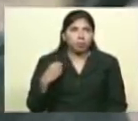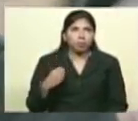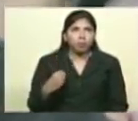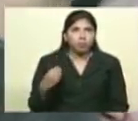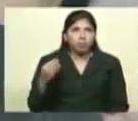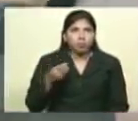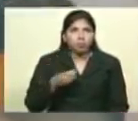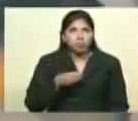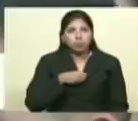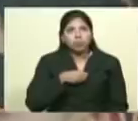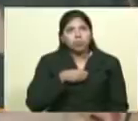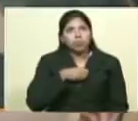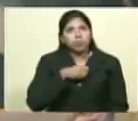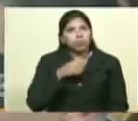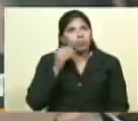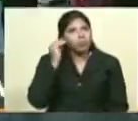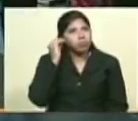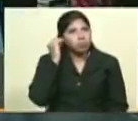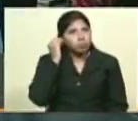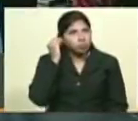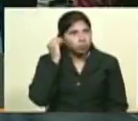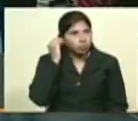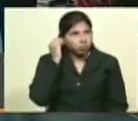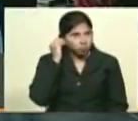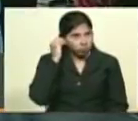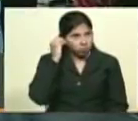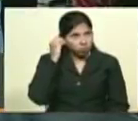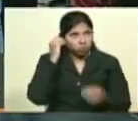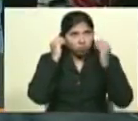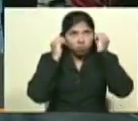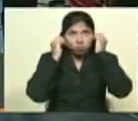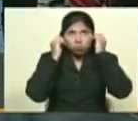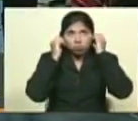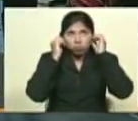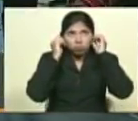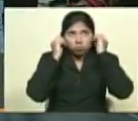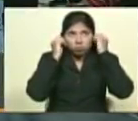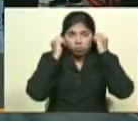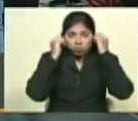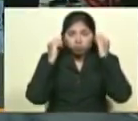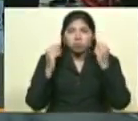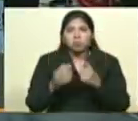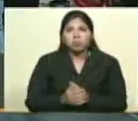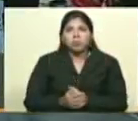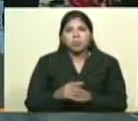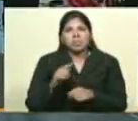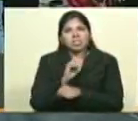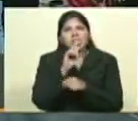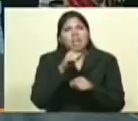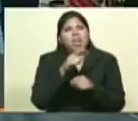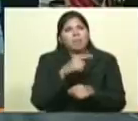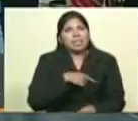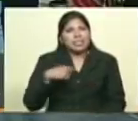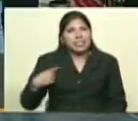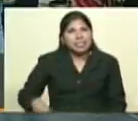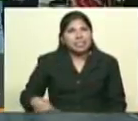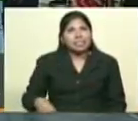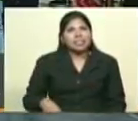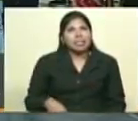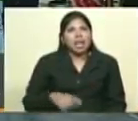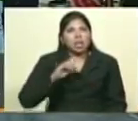de supremacía imperial, le dicen a Europa, le dicen a Rusia, le dicen a China lo que les da la